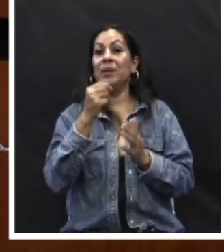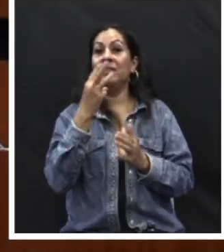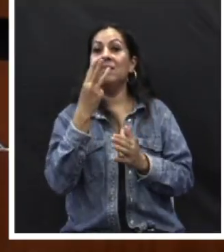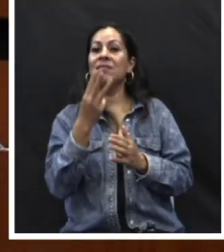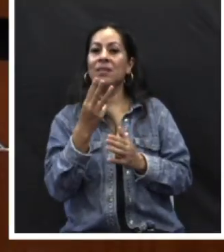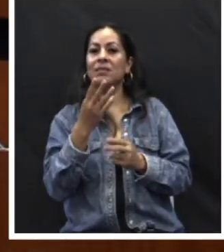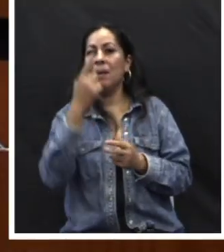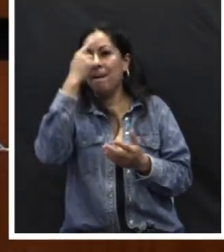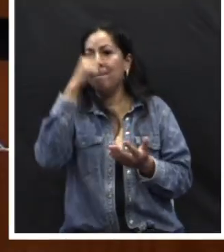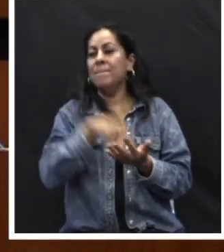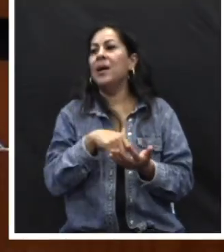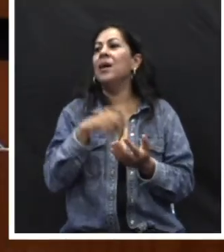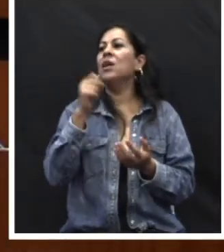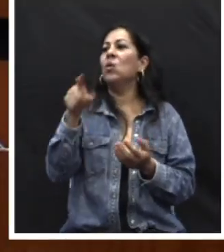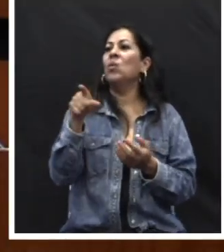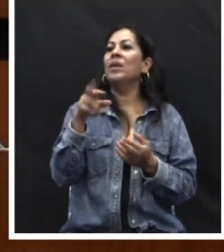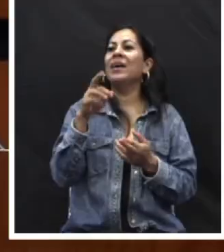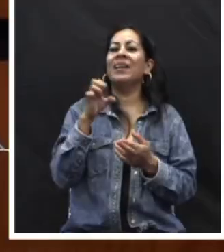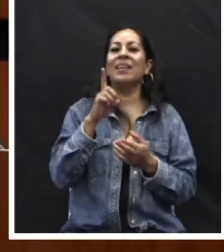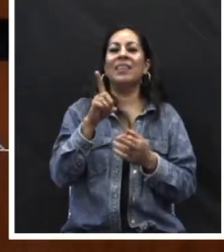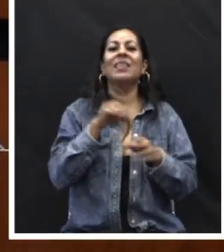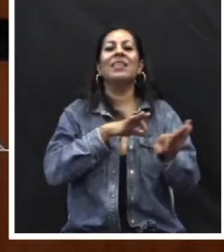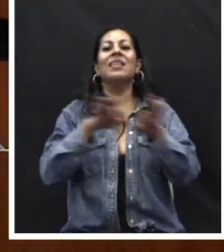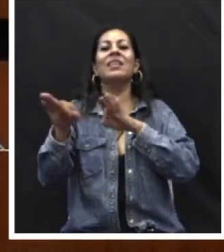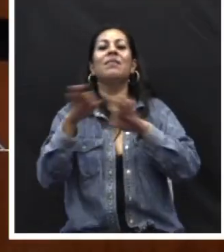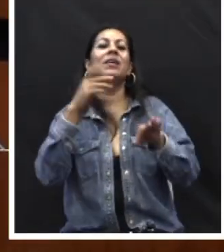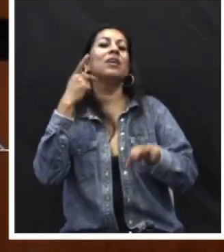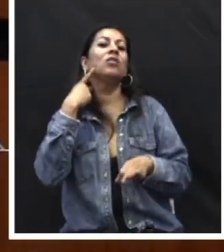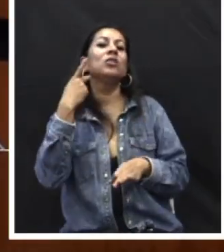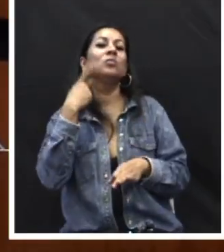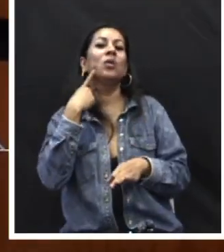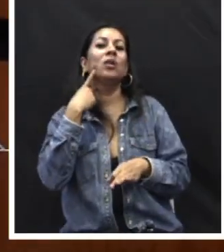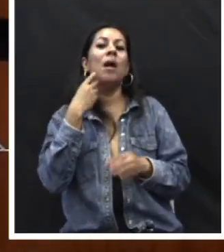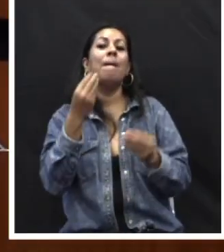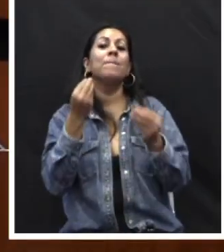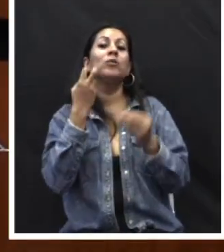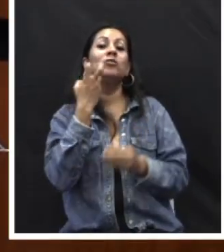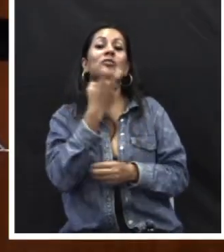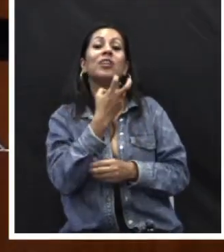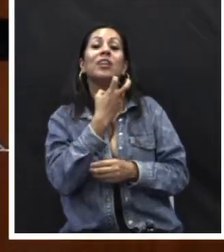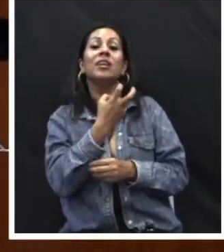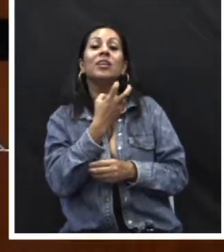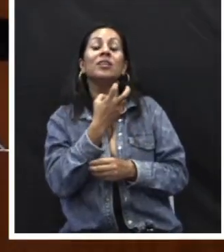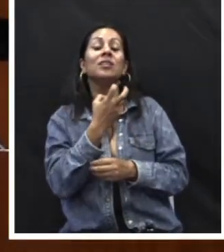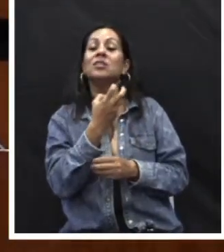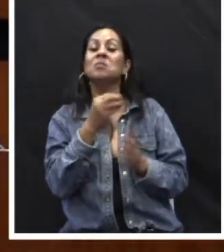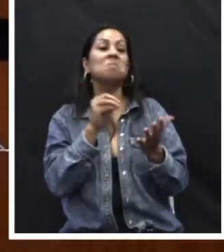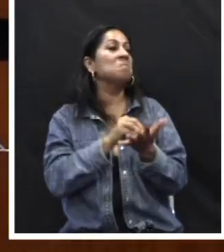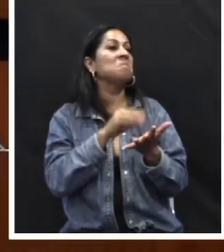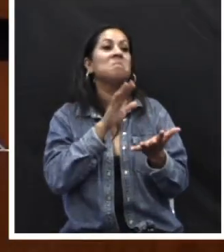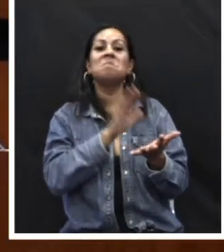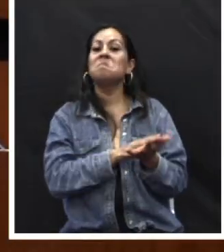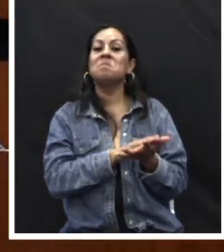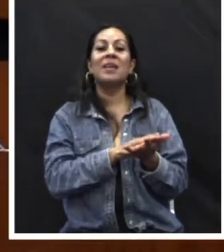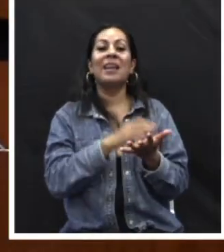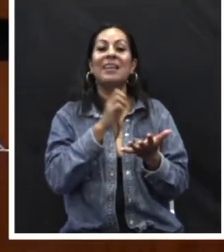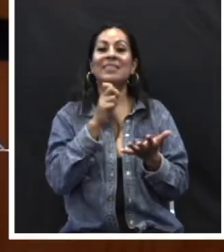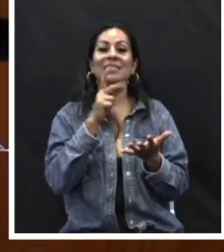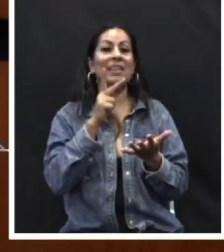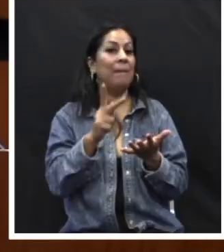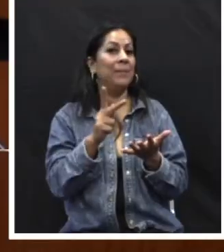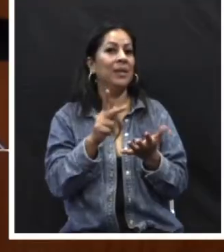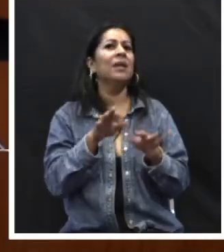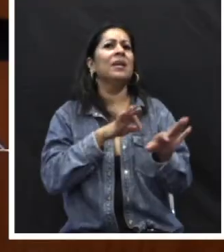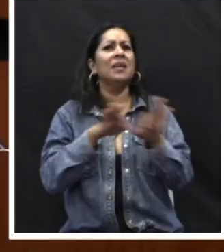2023, para sostener una red de operadores políticos, muchos de ellos sin registro en la SEP,